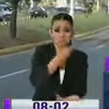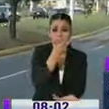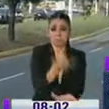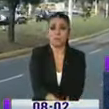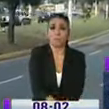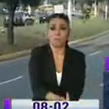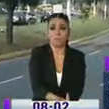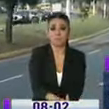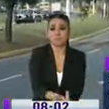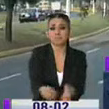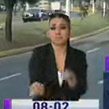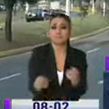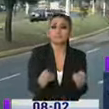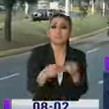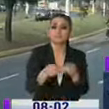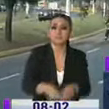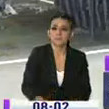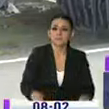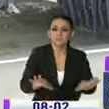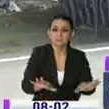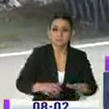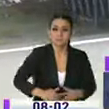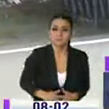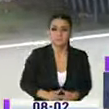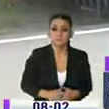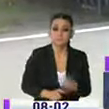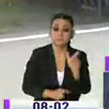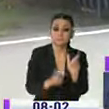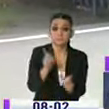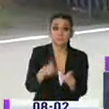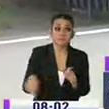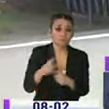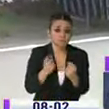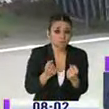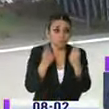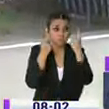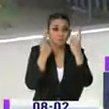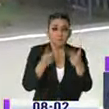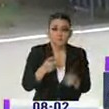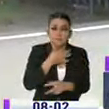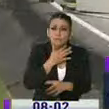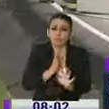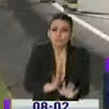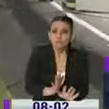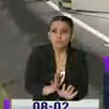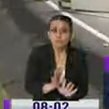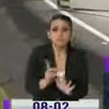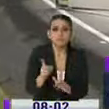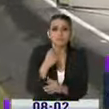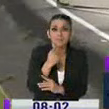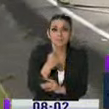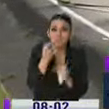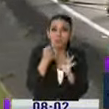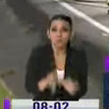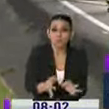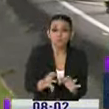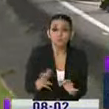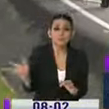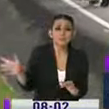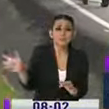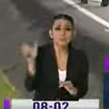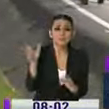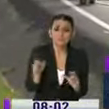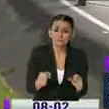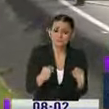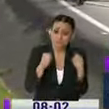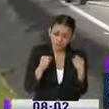estrellarse contra este poste de luz eléctrica. Moradores del lugar, sorprendidos y un poco asustados, comentaban que al momento del incidente